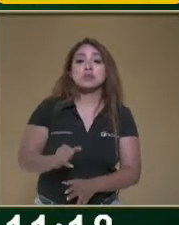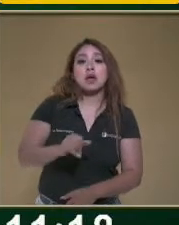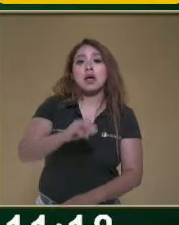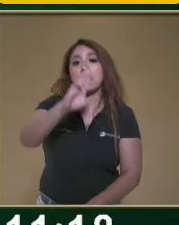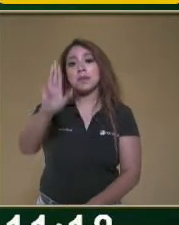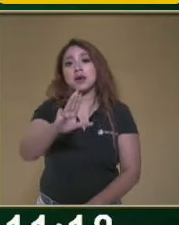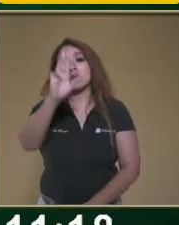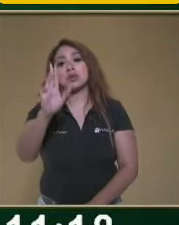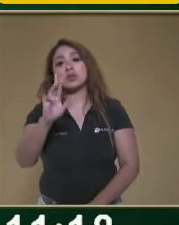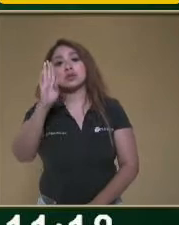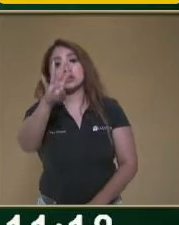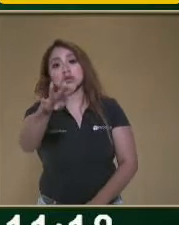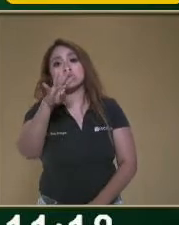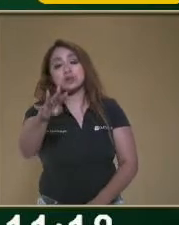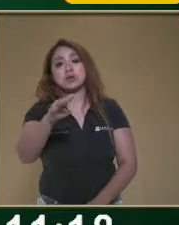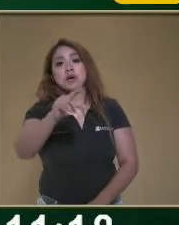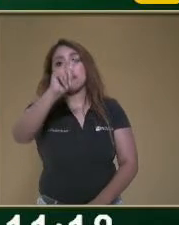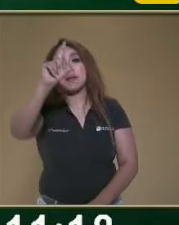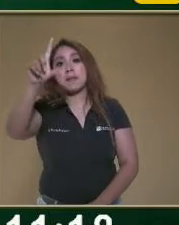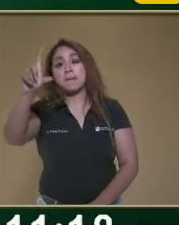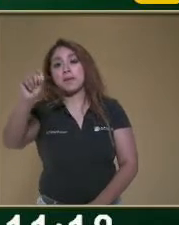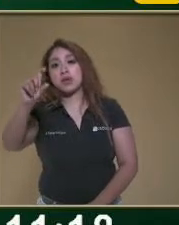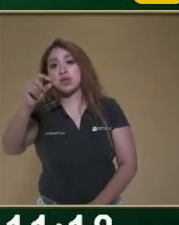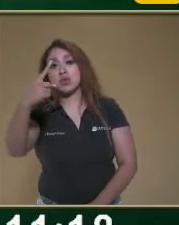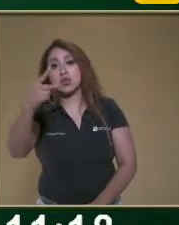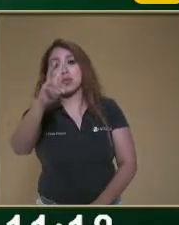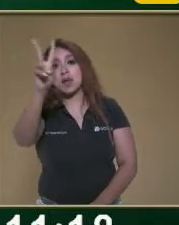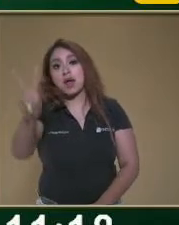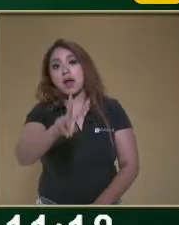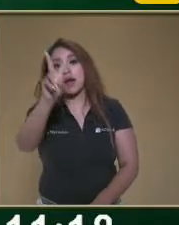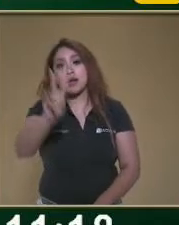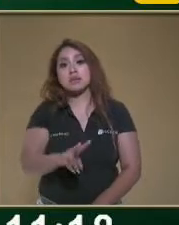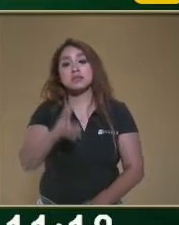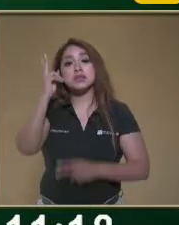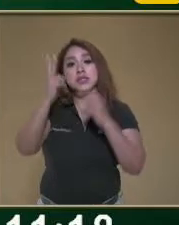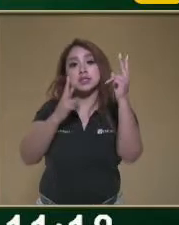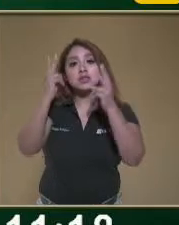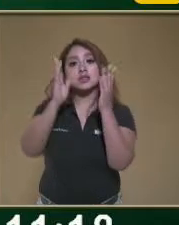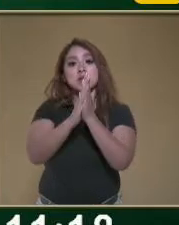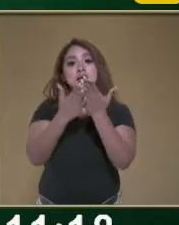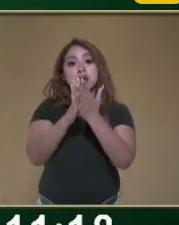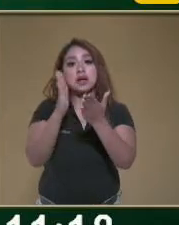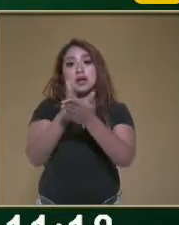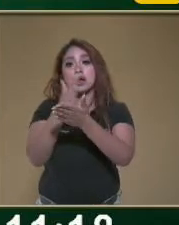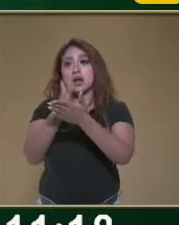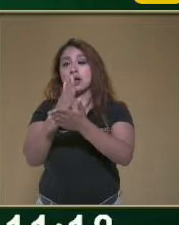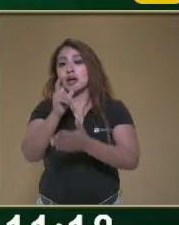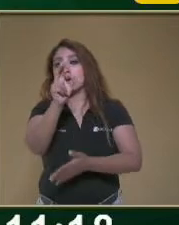21 tuvieron visita a la biblioteca. ¿Cuántos y cuáles días van a la